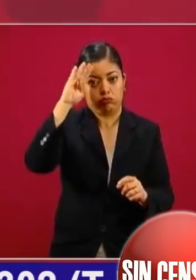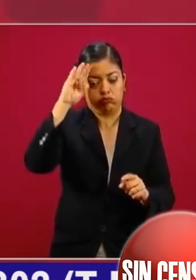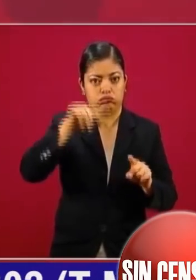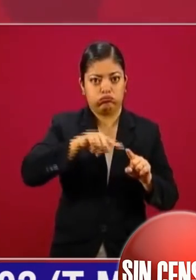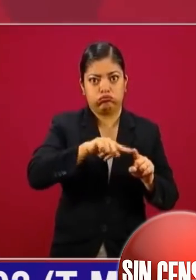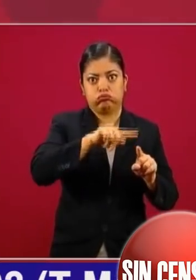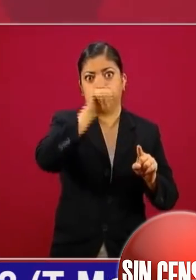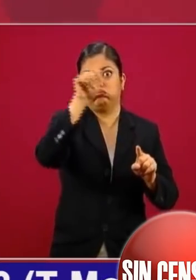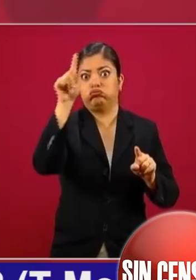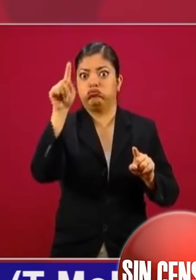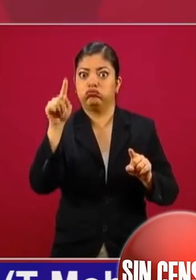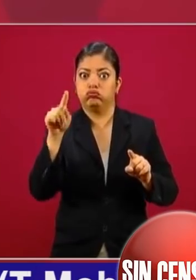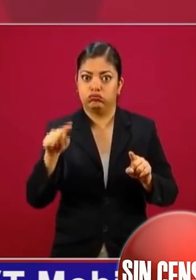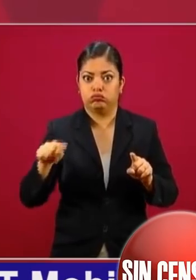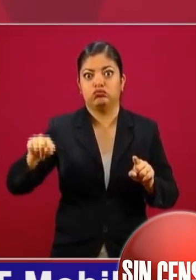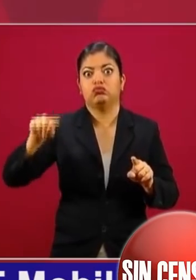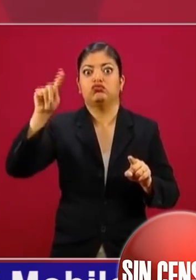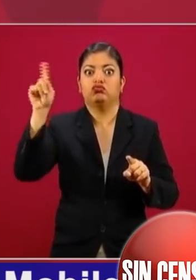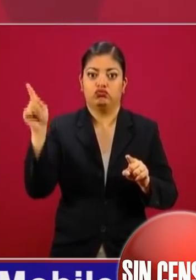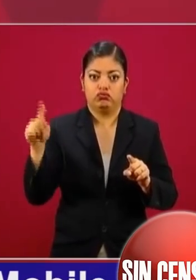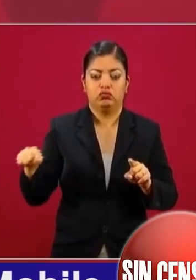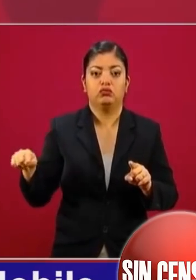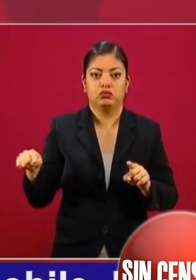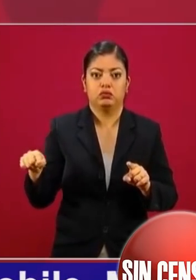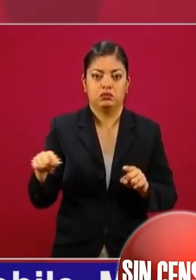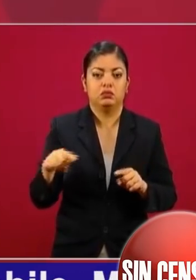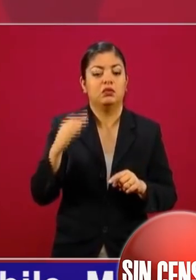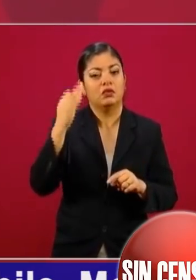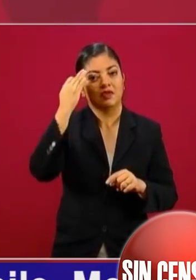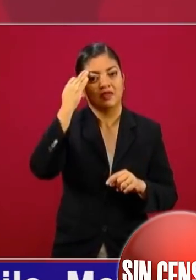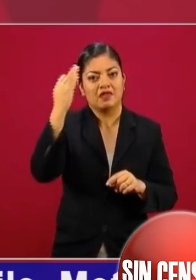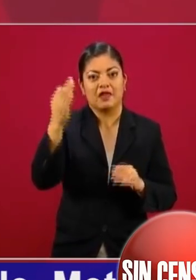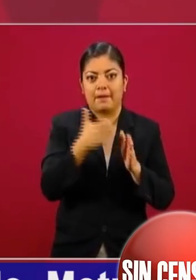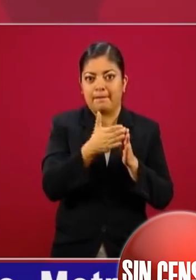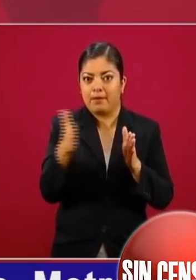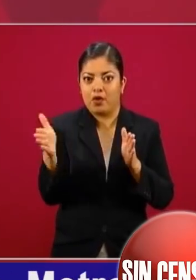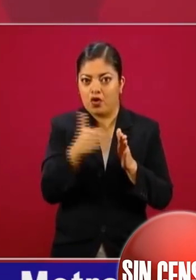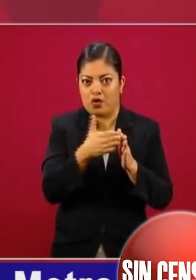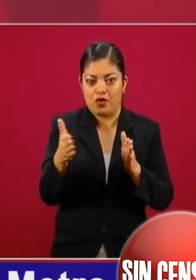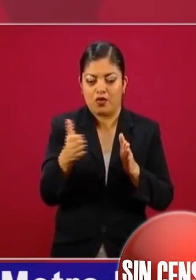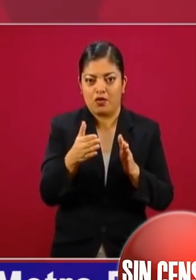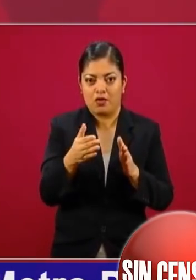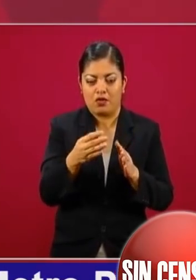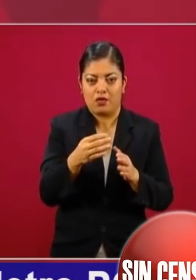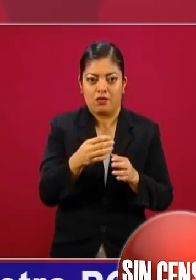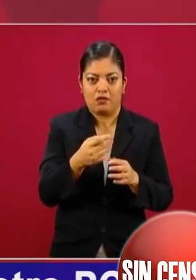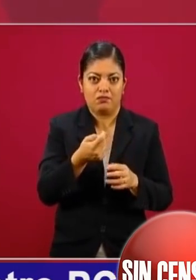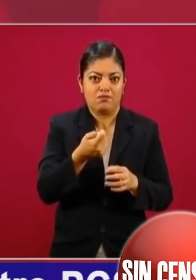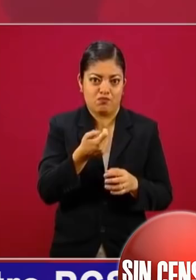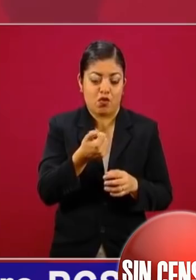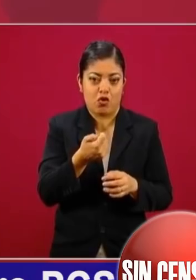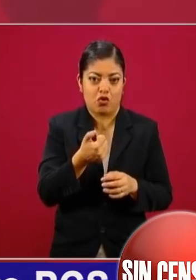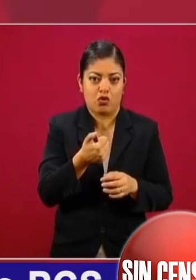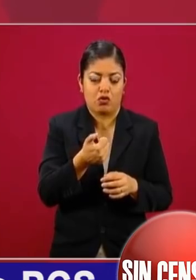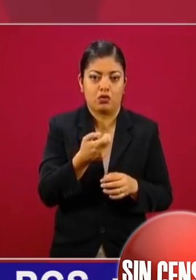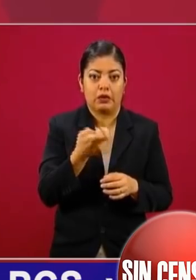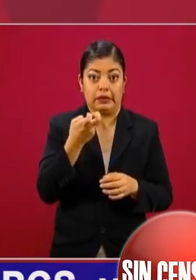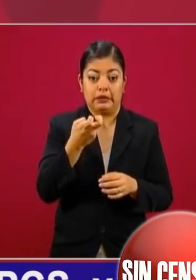sube y baja en poco tiempo y causa un importante